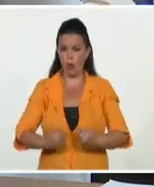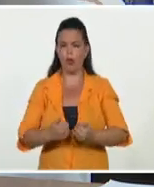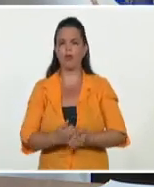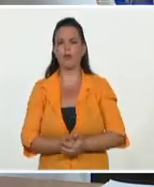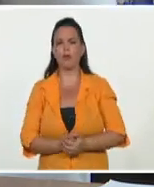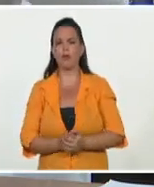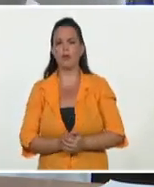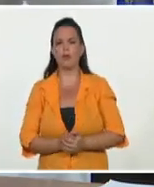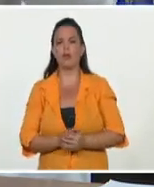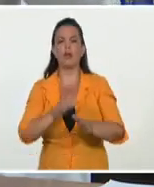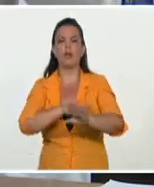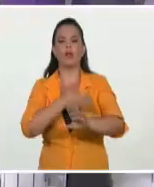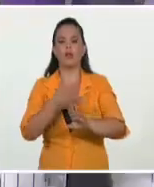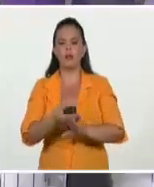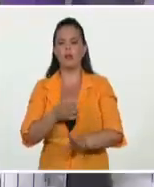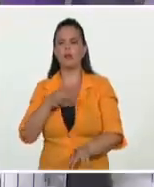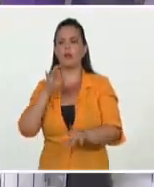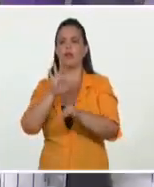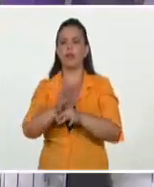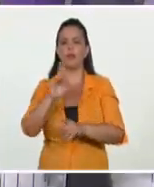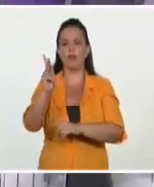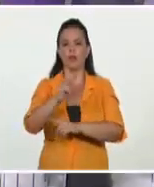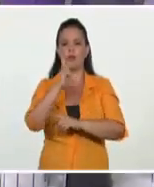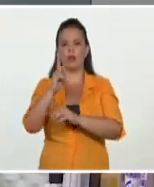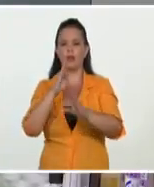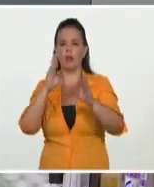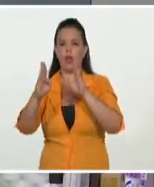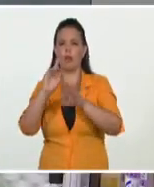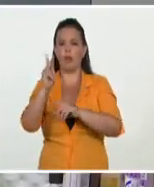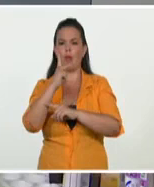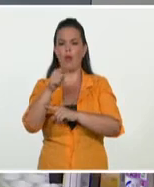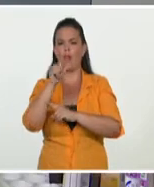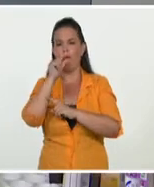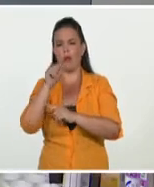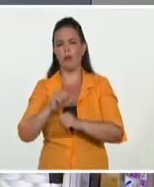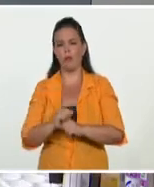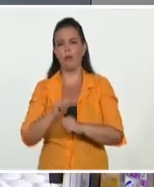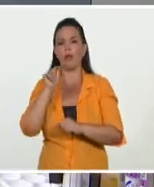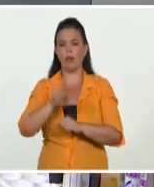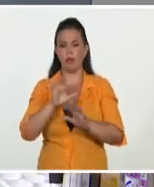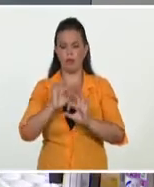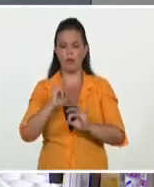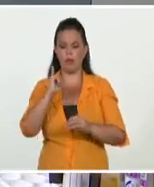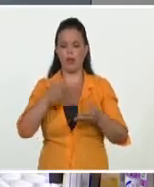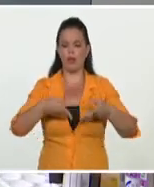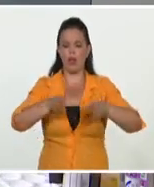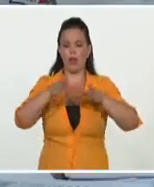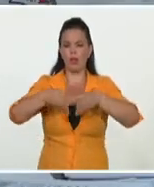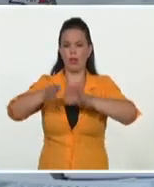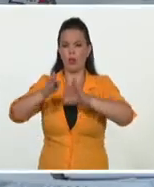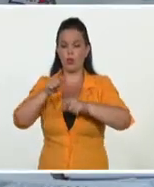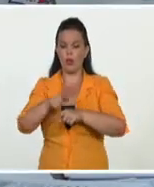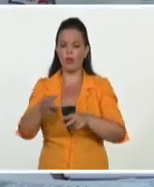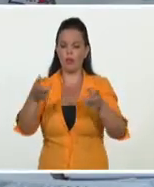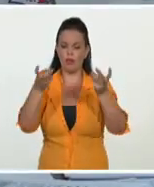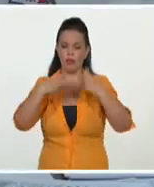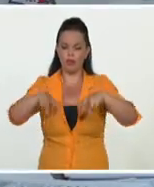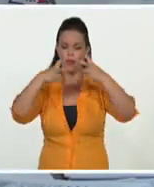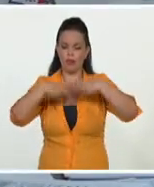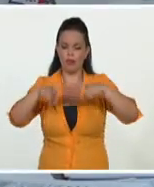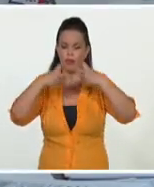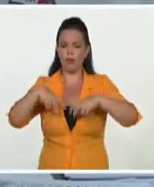etapa 2B, que es donde nos encontramos. En el Instituto de Hematología e Inmunología, sede principal de los ensayos clínicos de Soberana